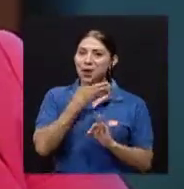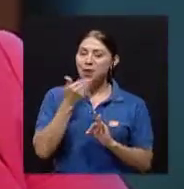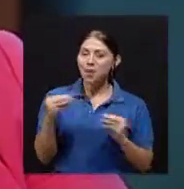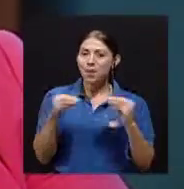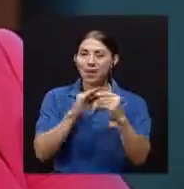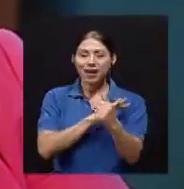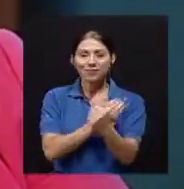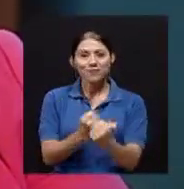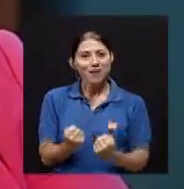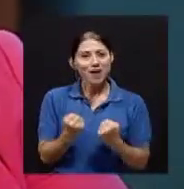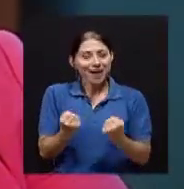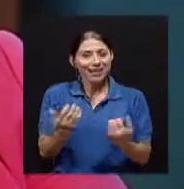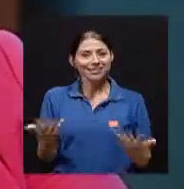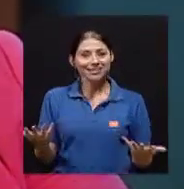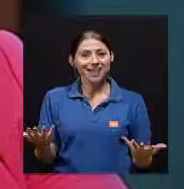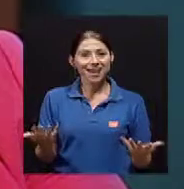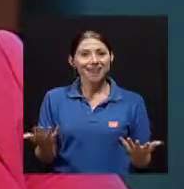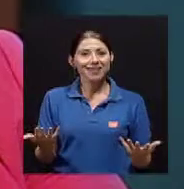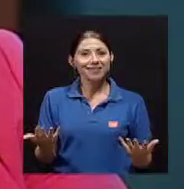con más fuerza.